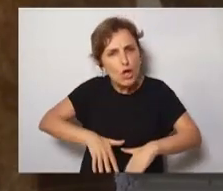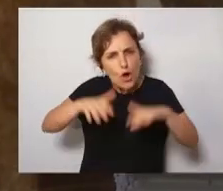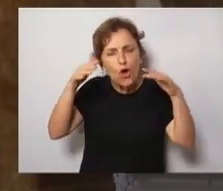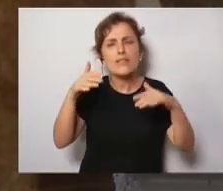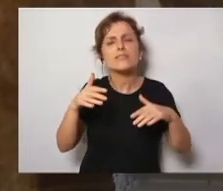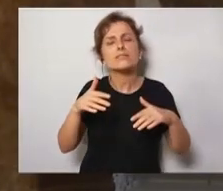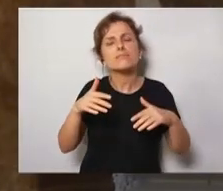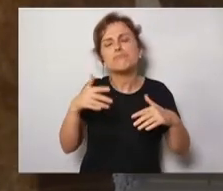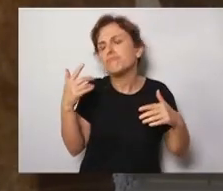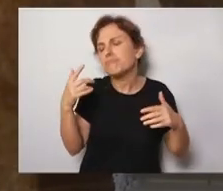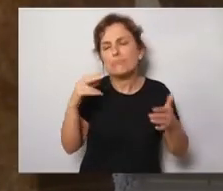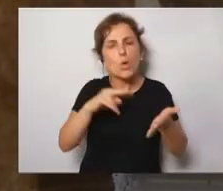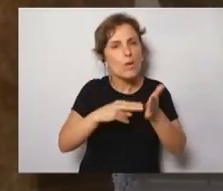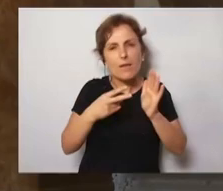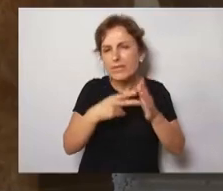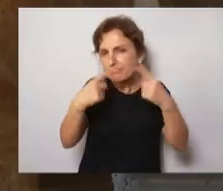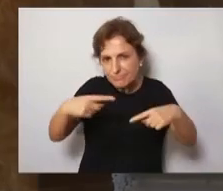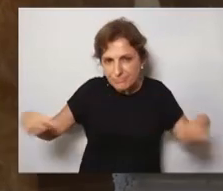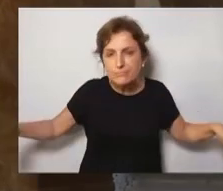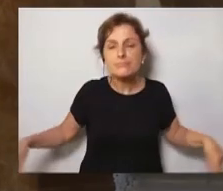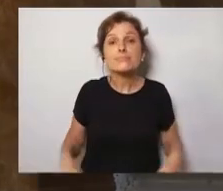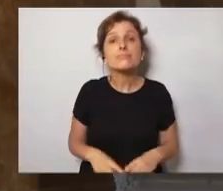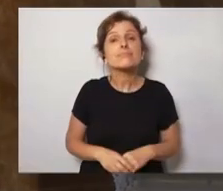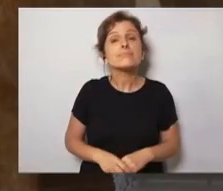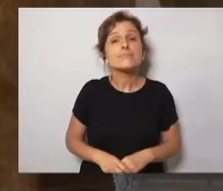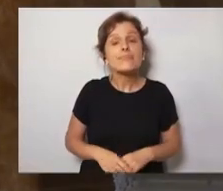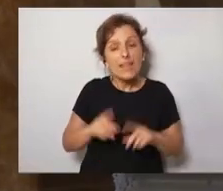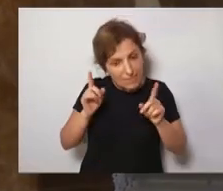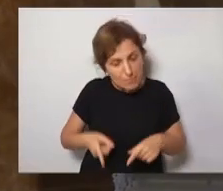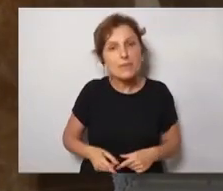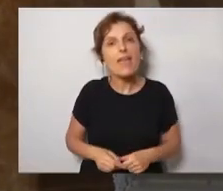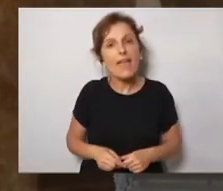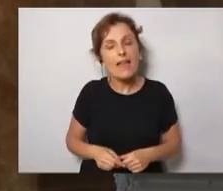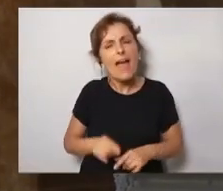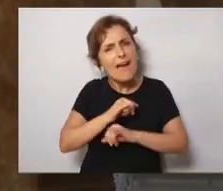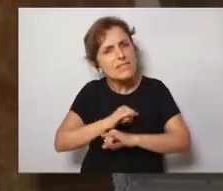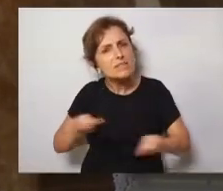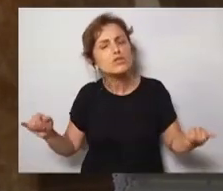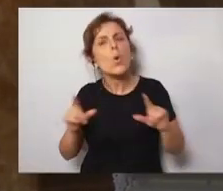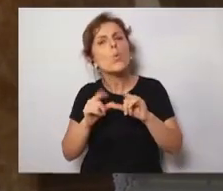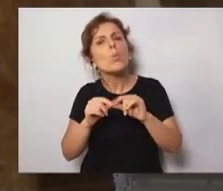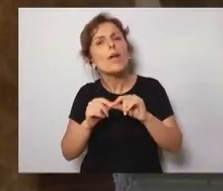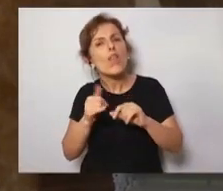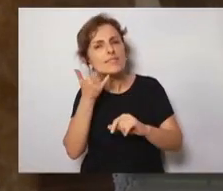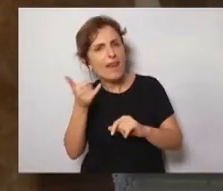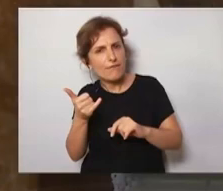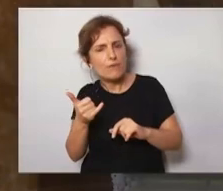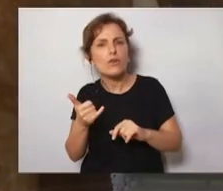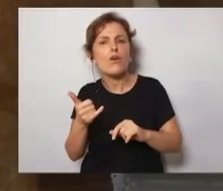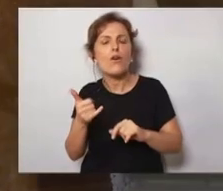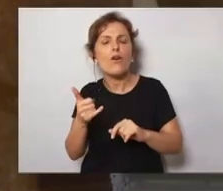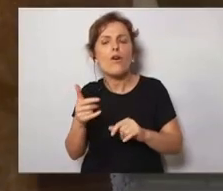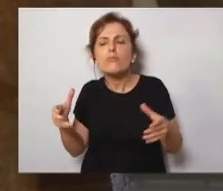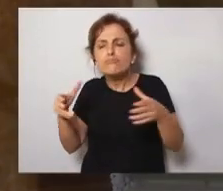y también les volvemos a pasar el número de teléfono de cáritas que todos conocen el